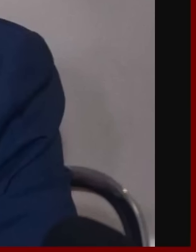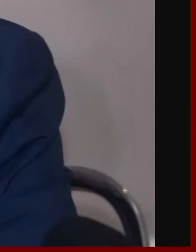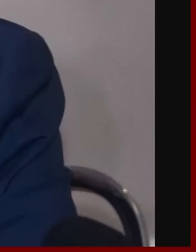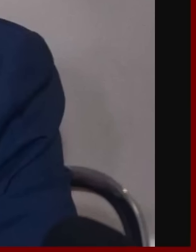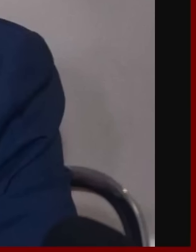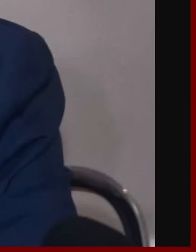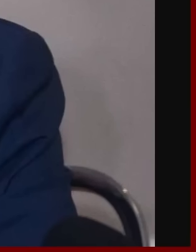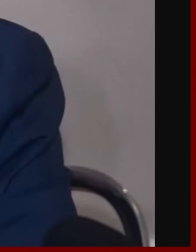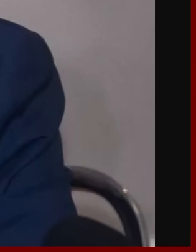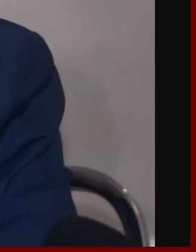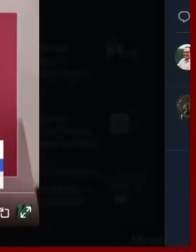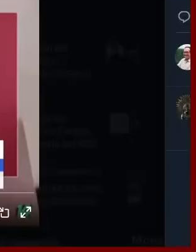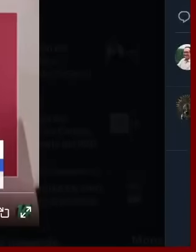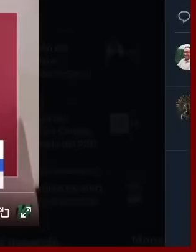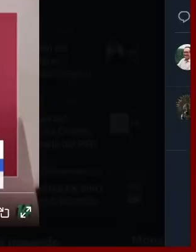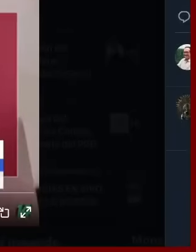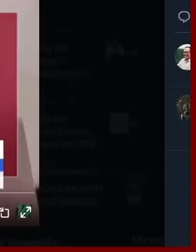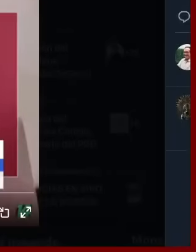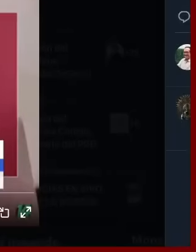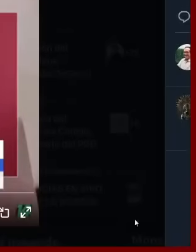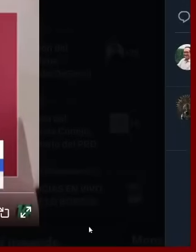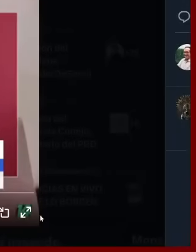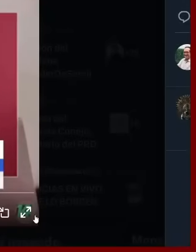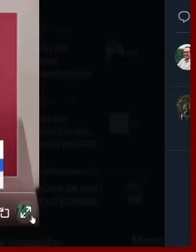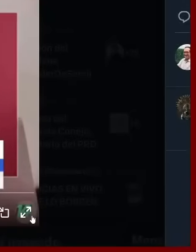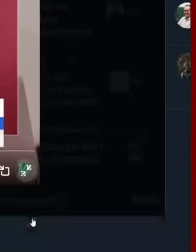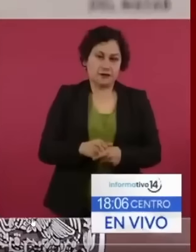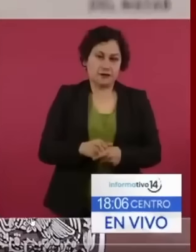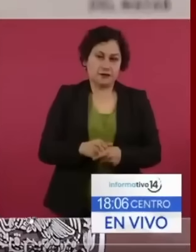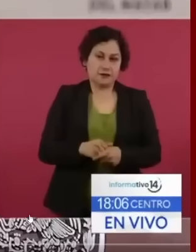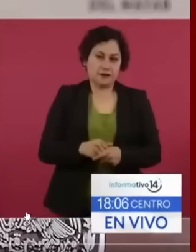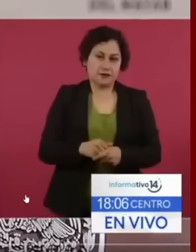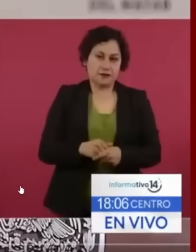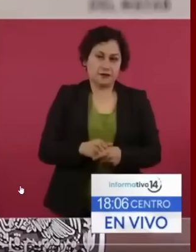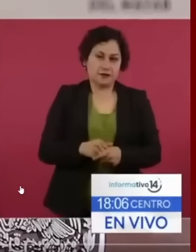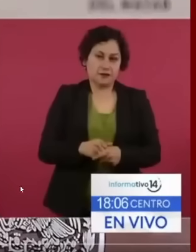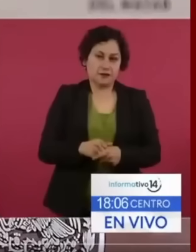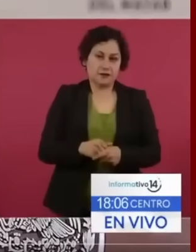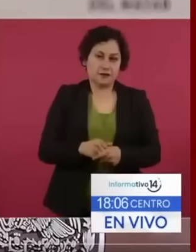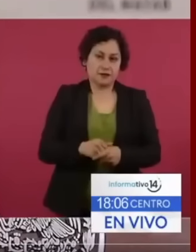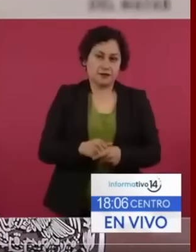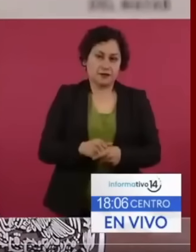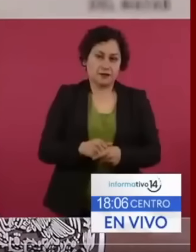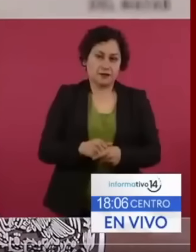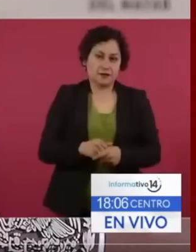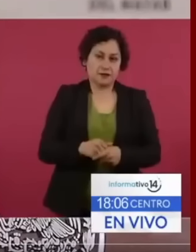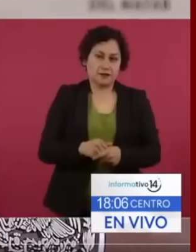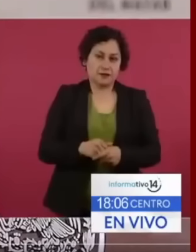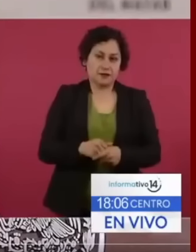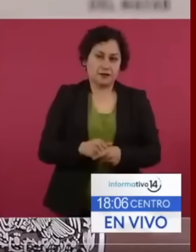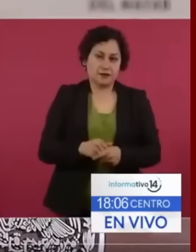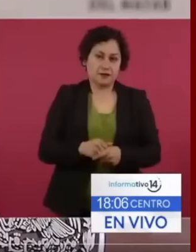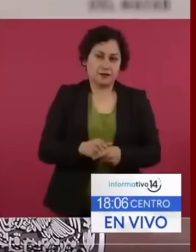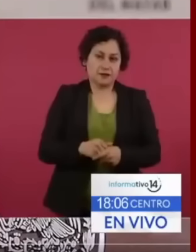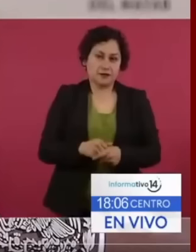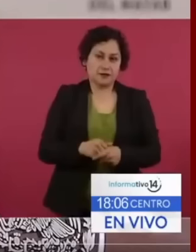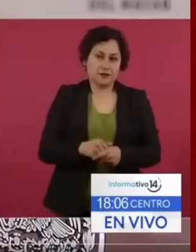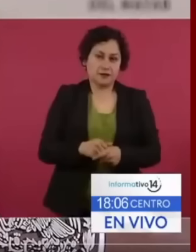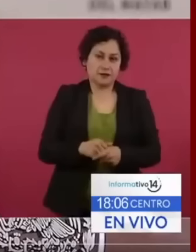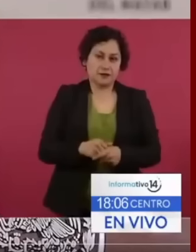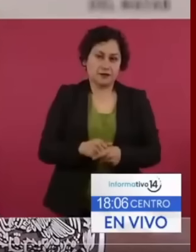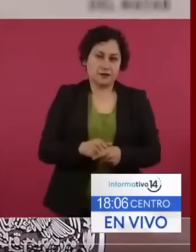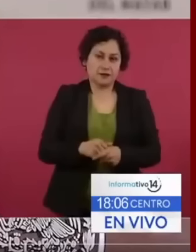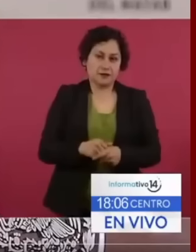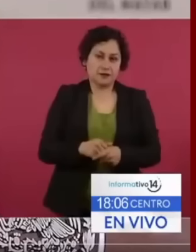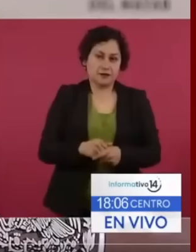Salinas de Gortari porque López obor señala que todo este este show del narcopresidente que le están intentando decir sale